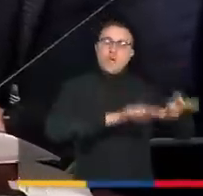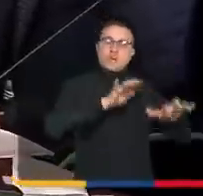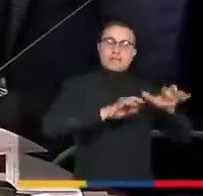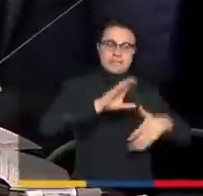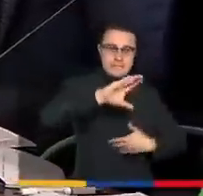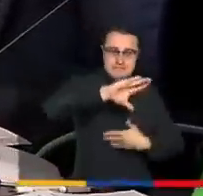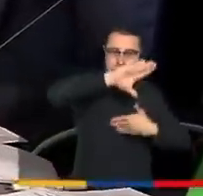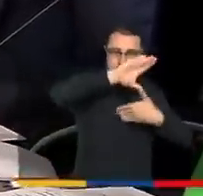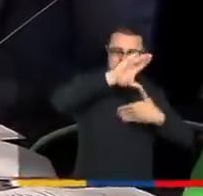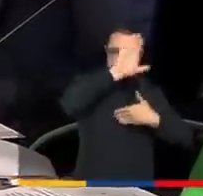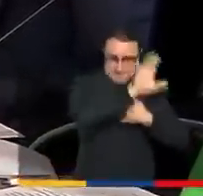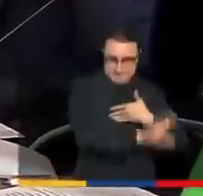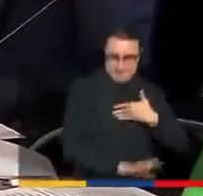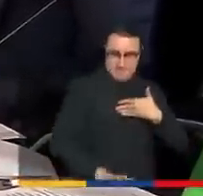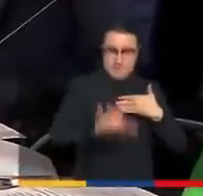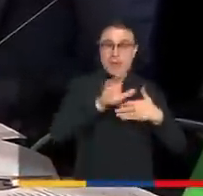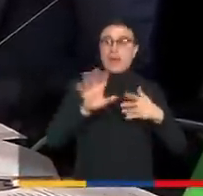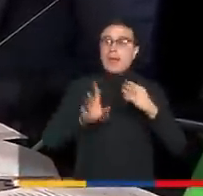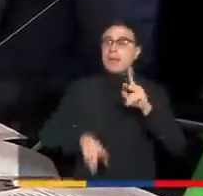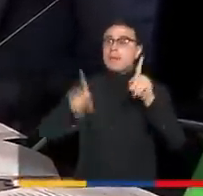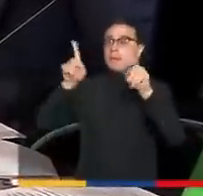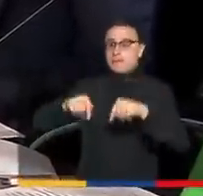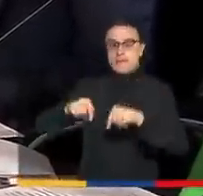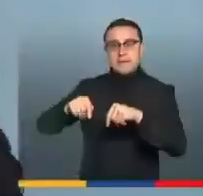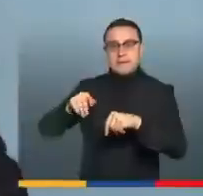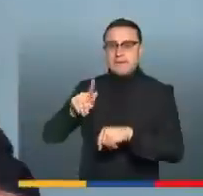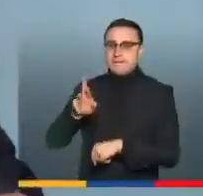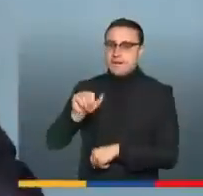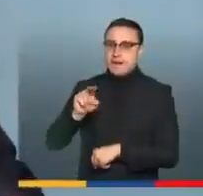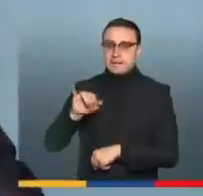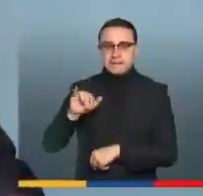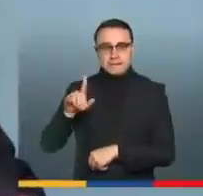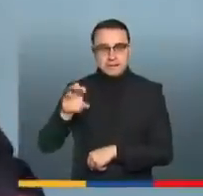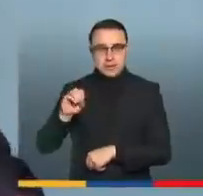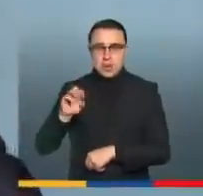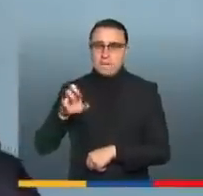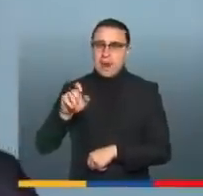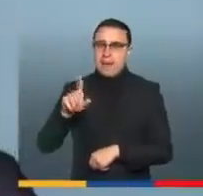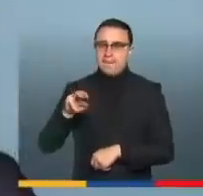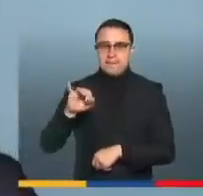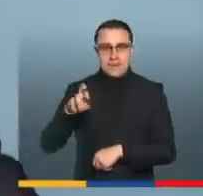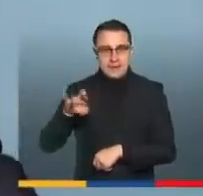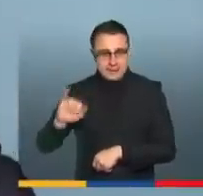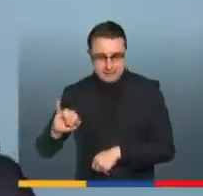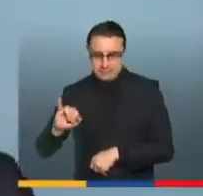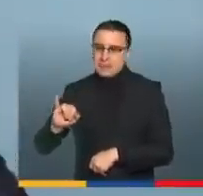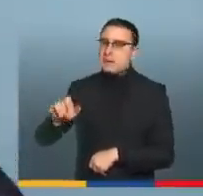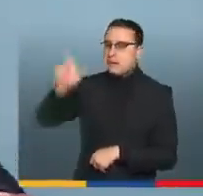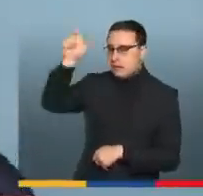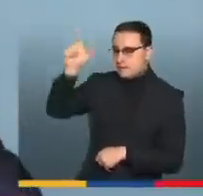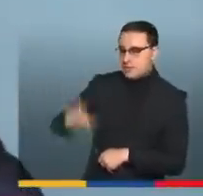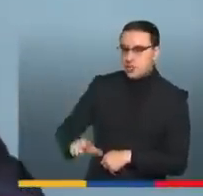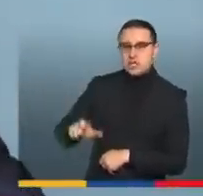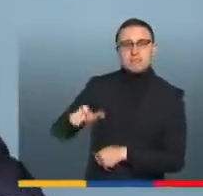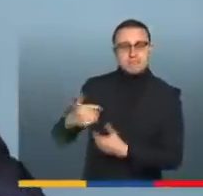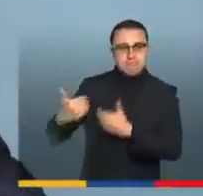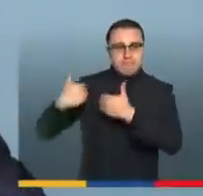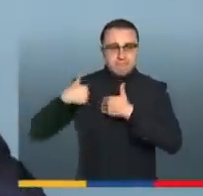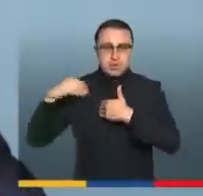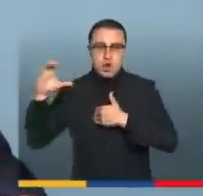Occidental, y Francisco Palmieri, gran bailarín, encargado de negocios de los Estados Unidos en